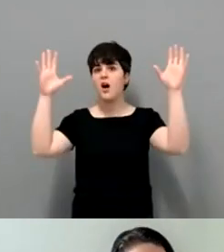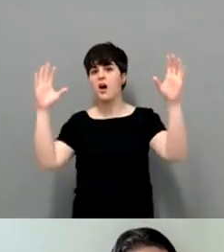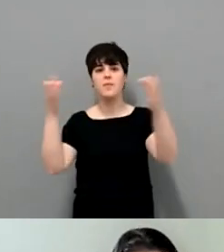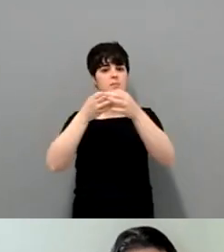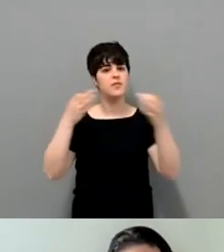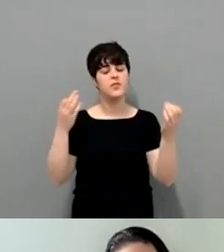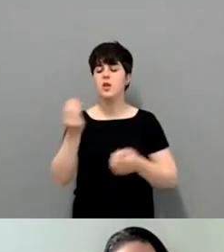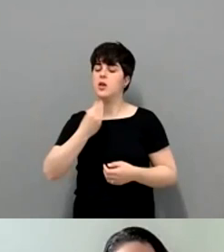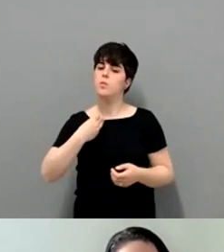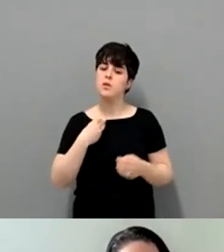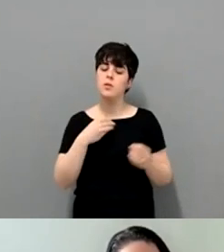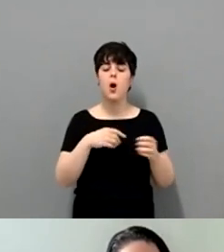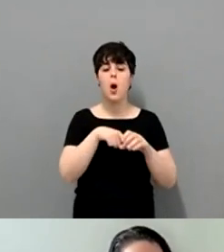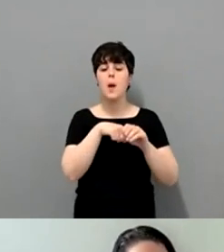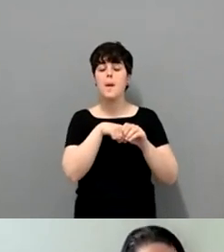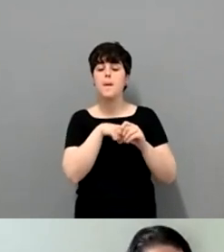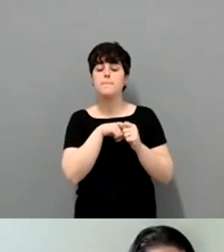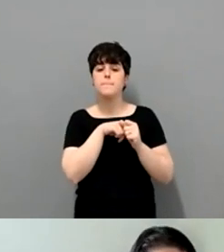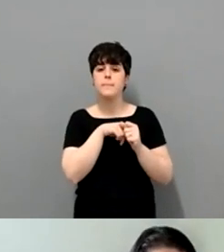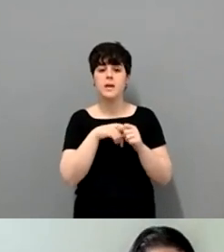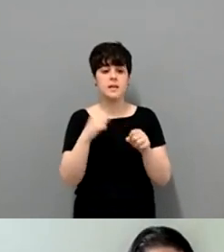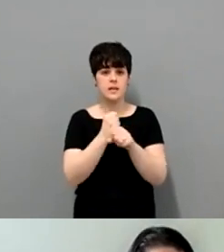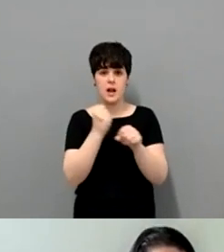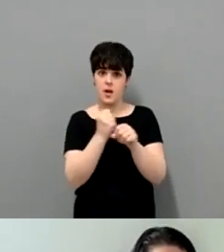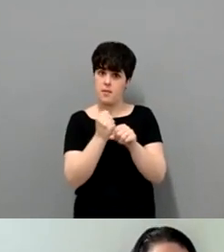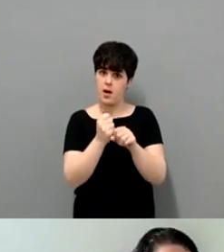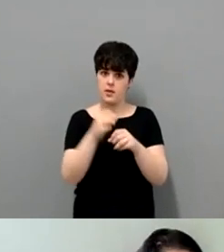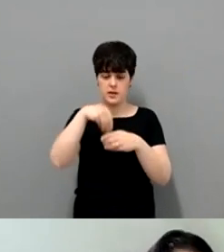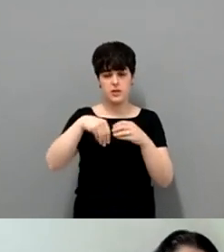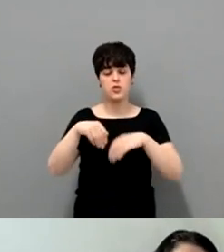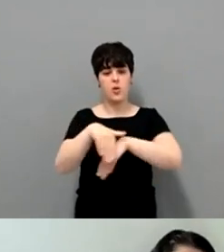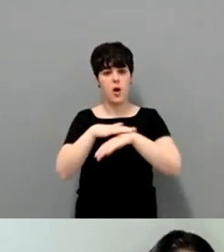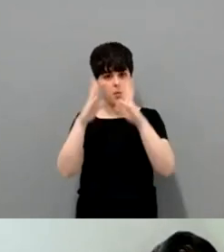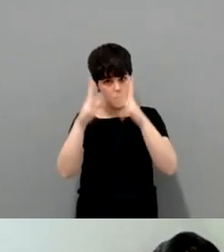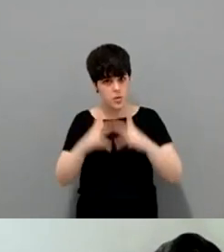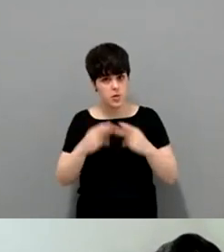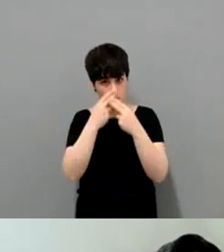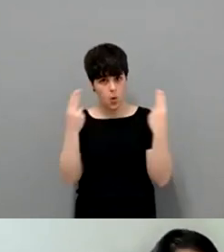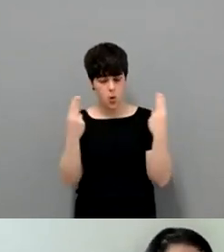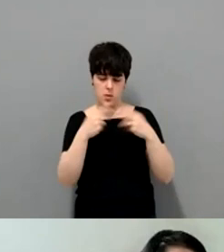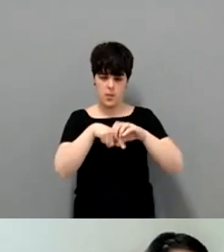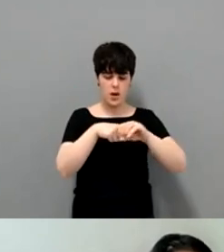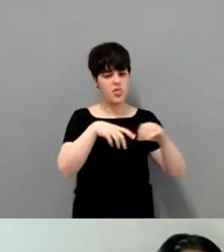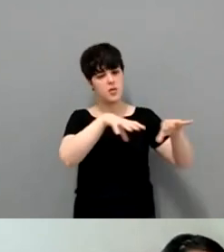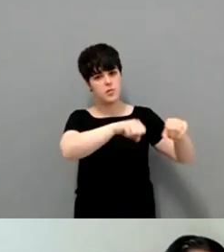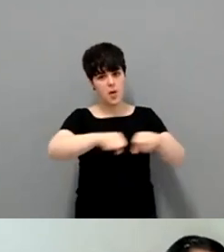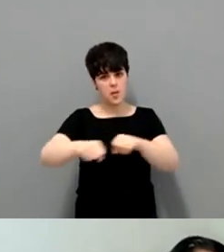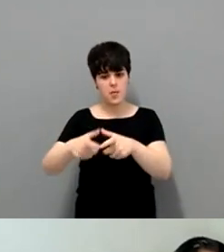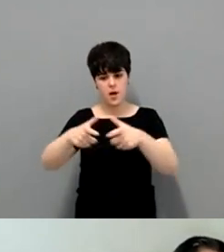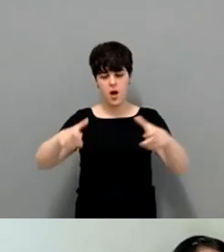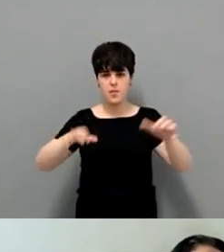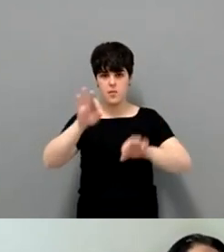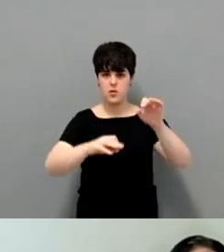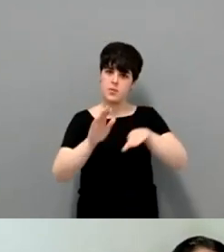se reserven puestos de trabajo en la administración pública en una mayor proporción para personas